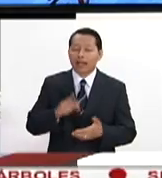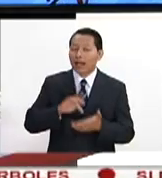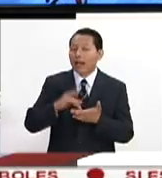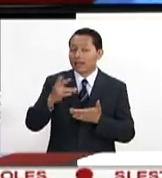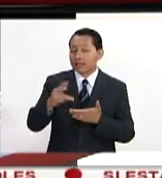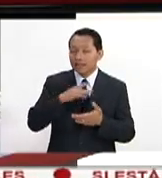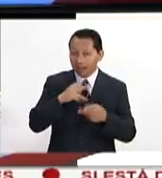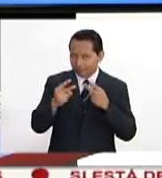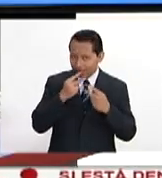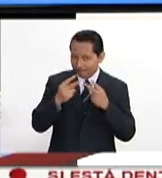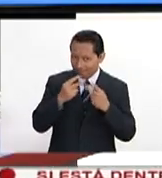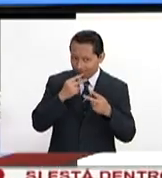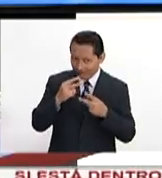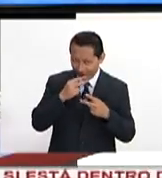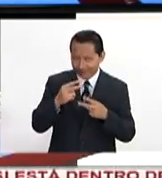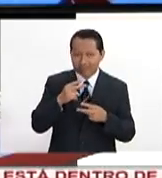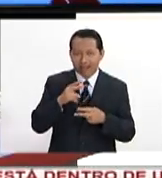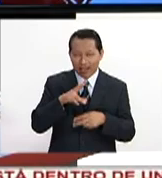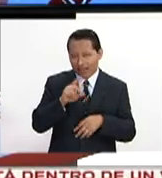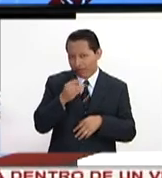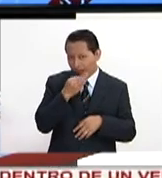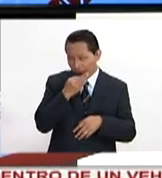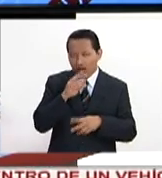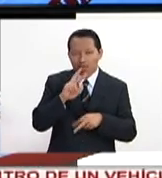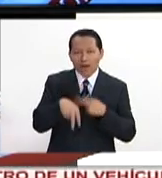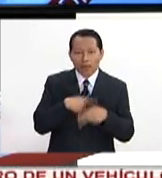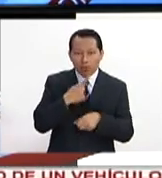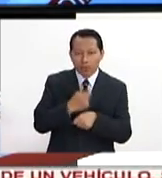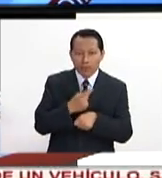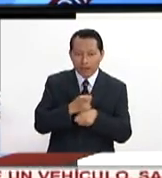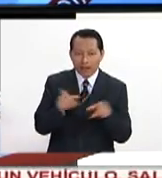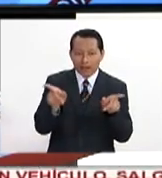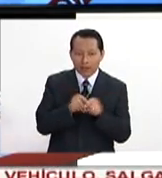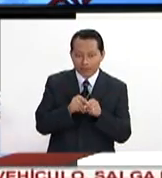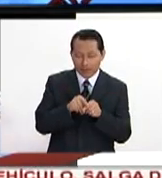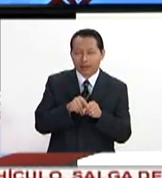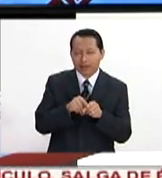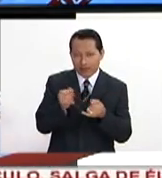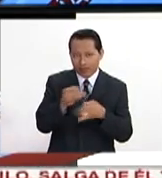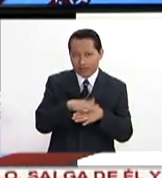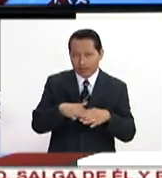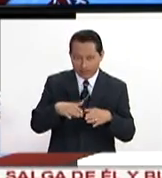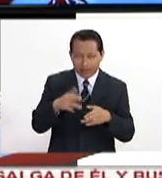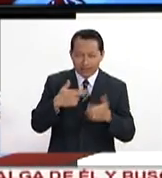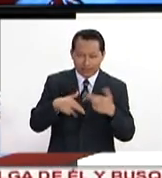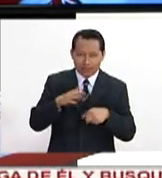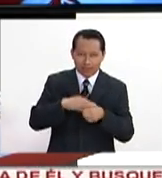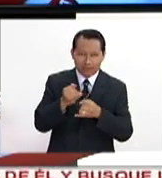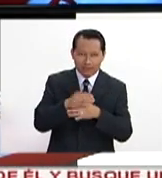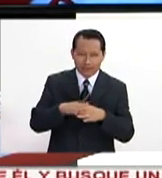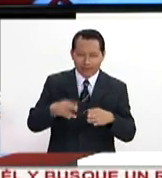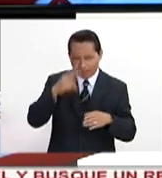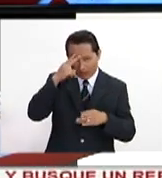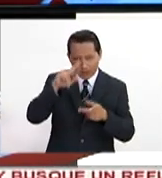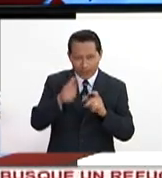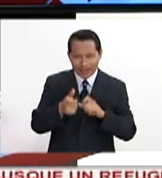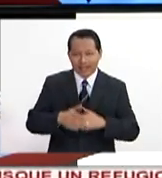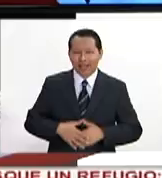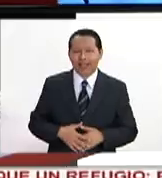Gracias a quienes nos acompañaron en esta primera media hora. Nosotros vamos a nuestro primer resumen informativo y regresamos con más información. México